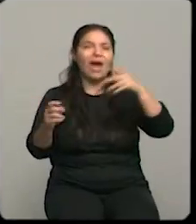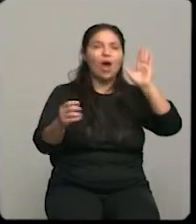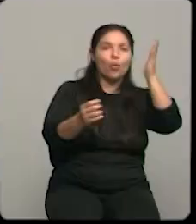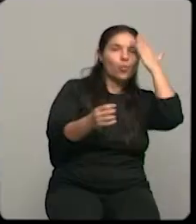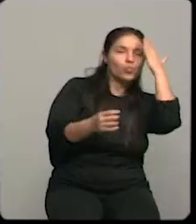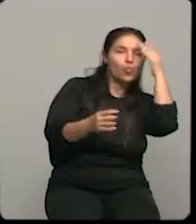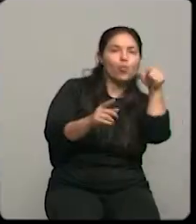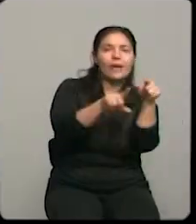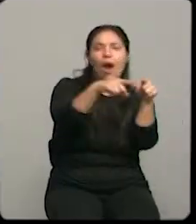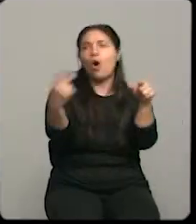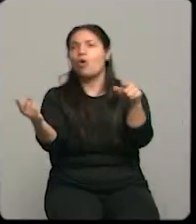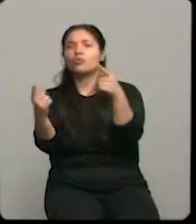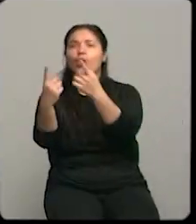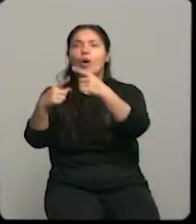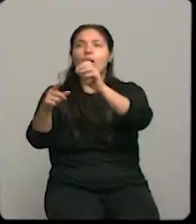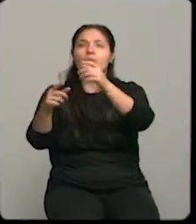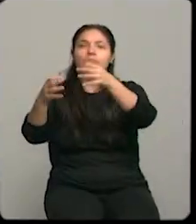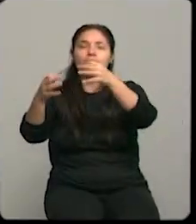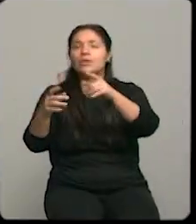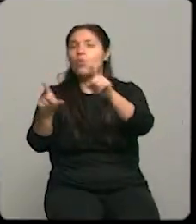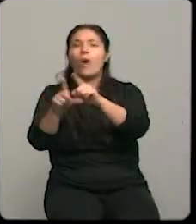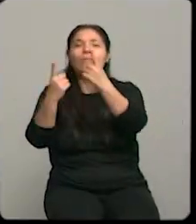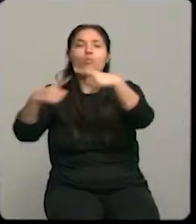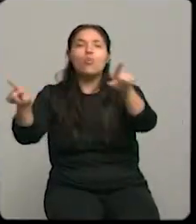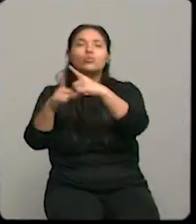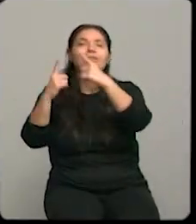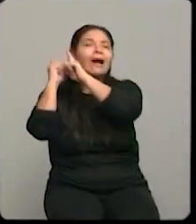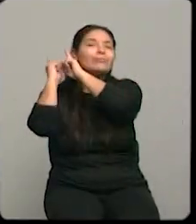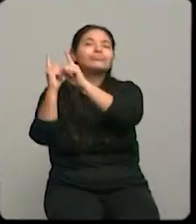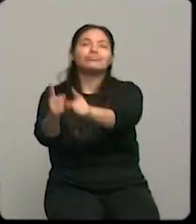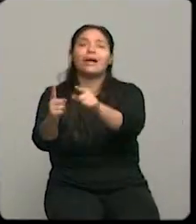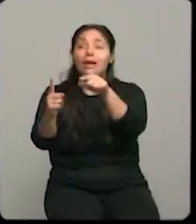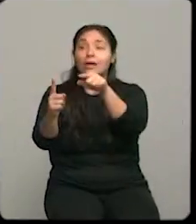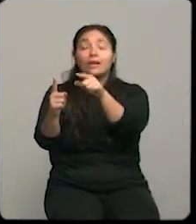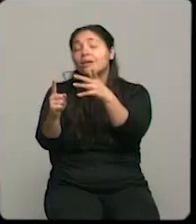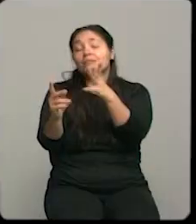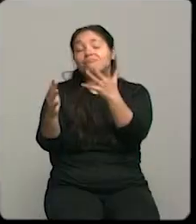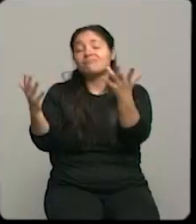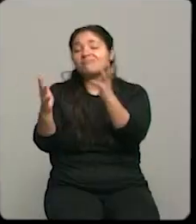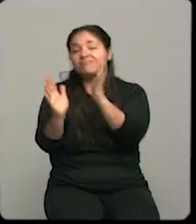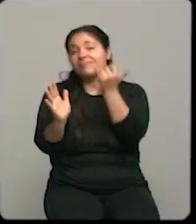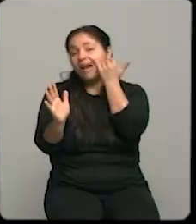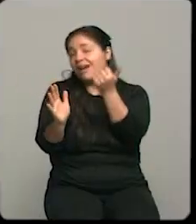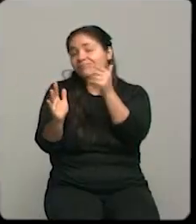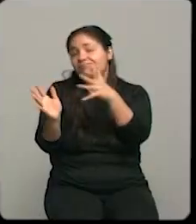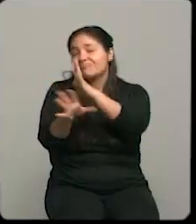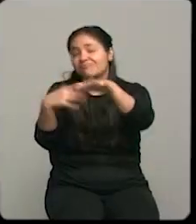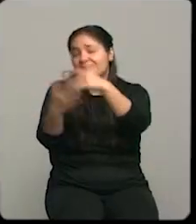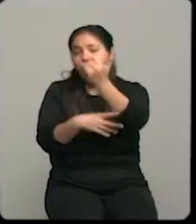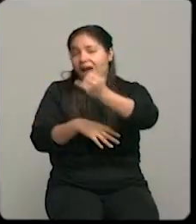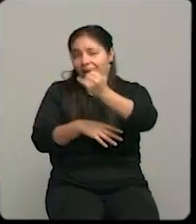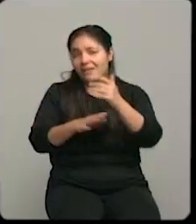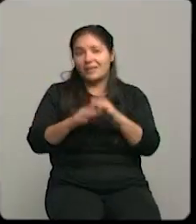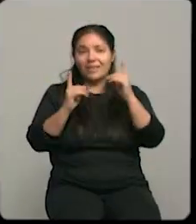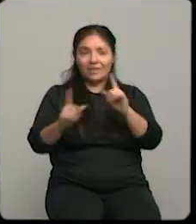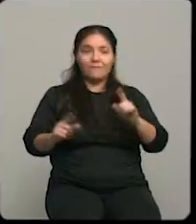más arraigado. Y nos viene muy bien porque muchas veces uno aprende con qué naturalidad ellos pueden pasar de los géneros populares a los